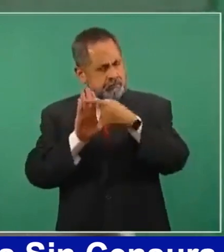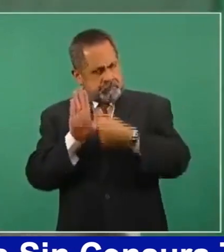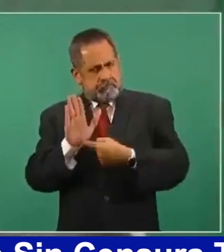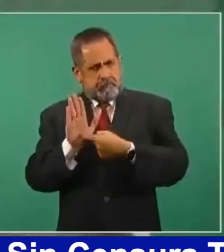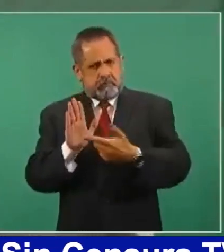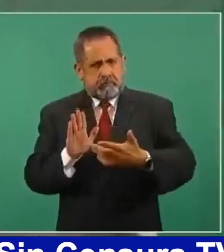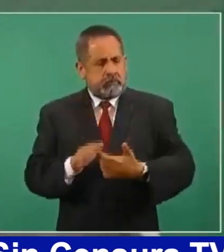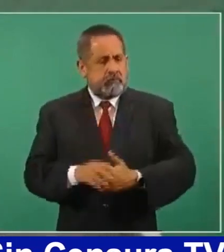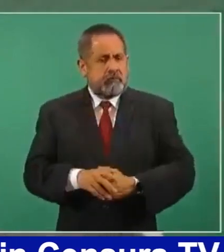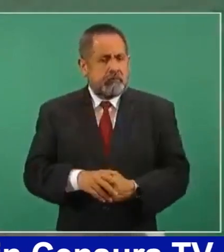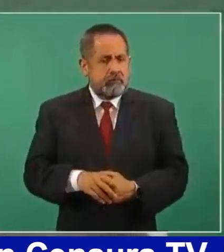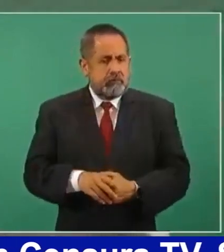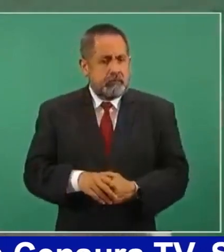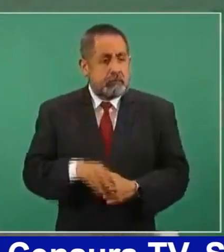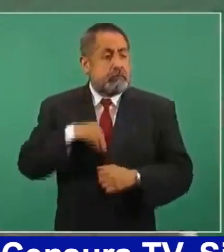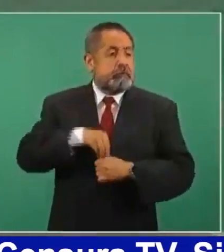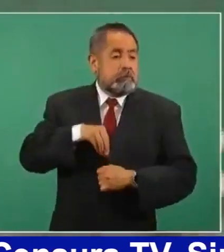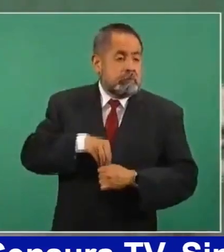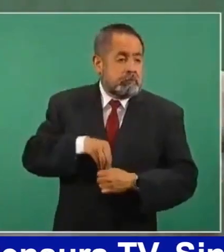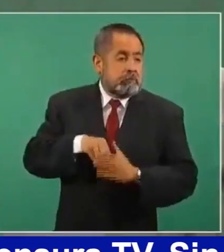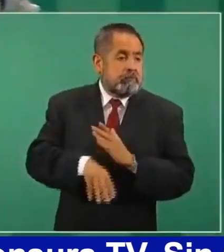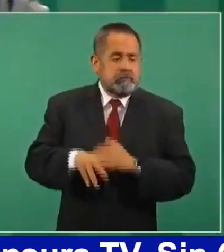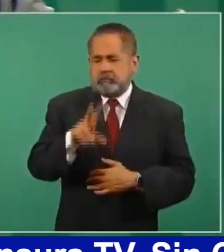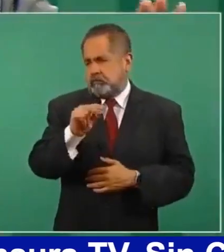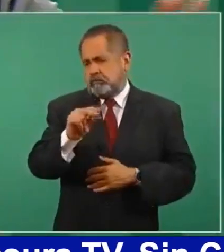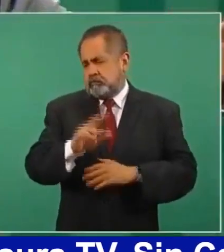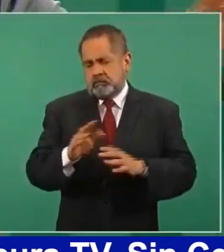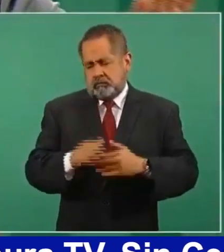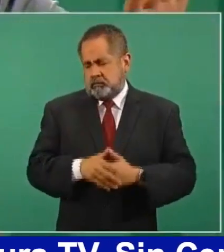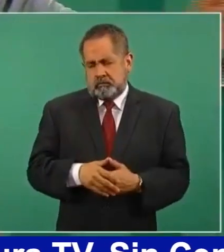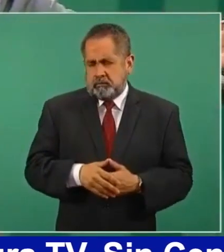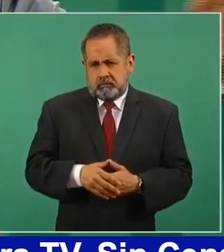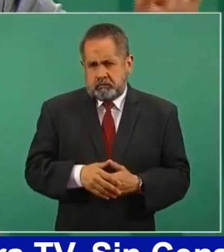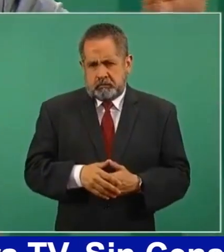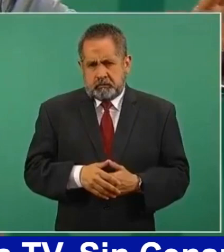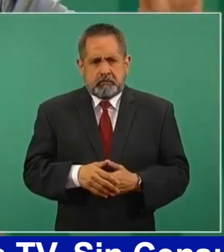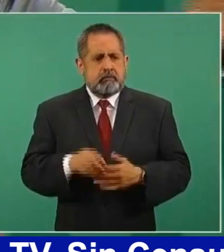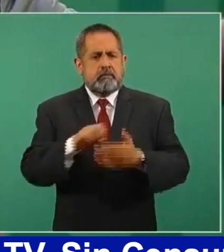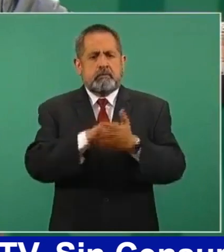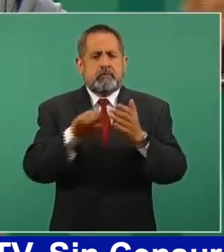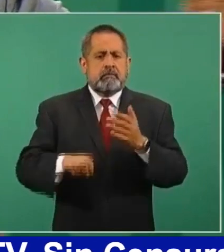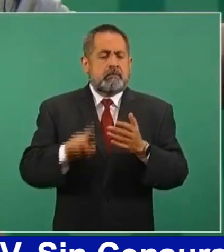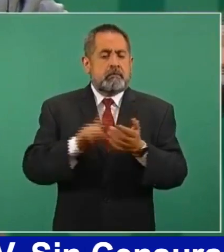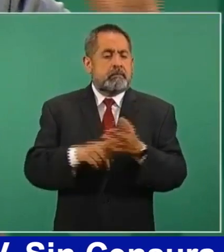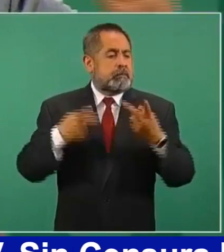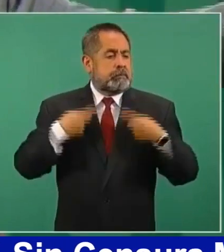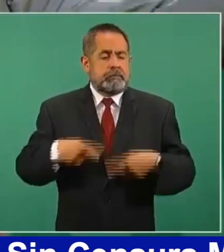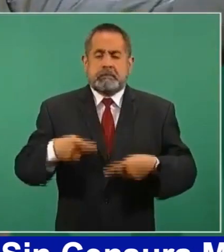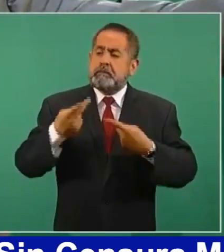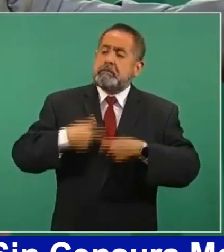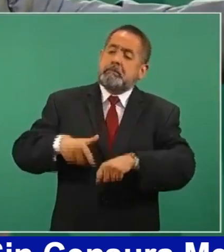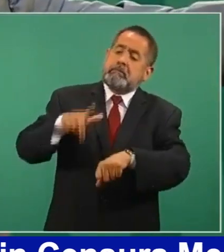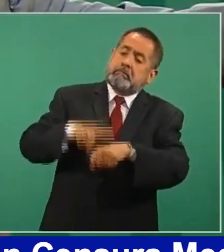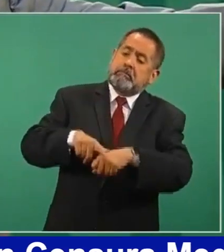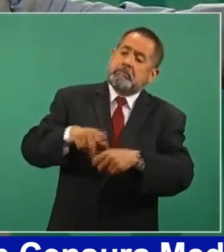o en secreto. Cuando se trata de un asunto de los ciudadanos personal,